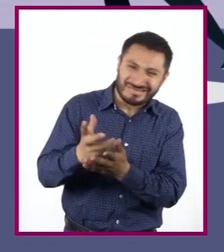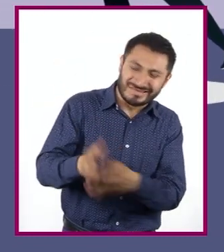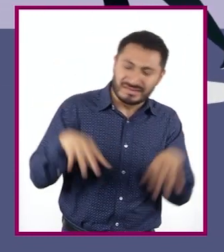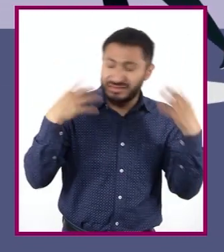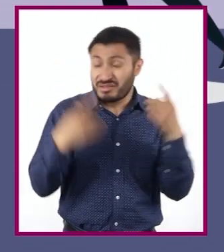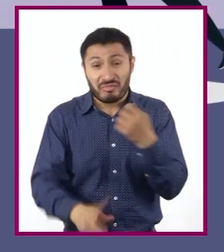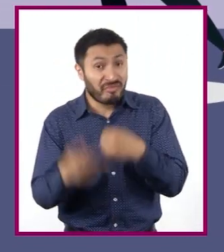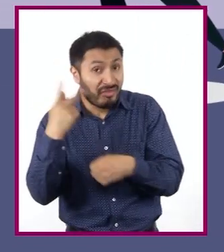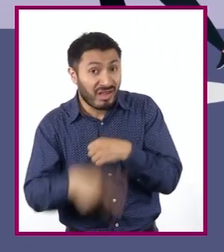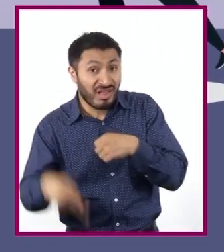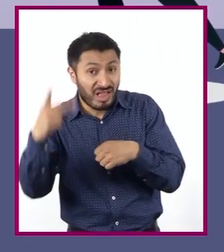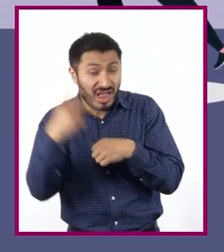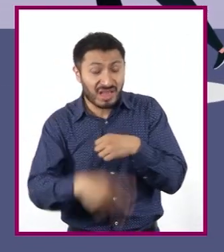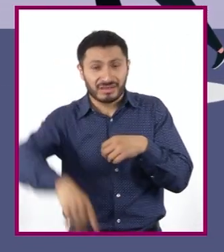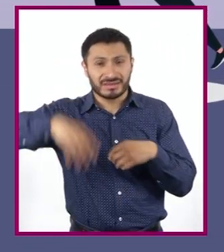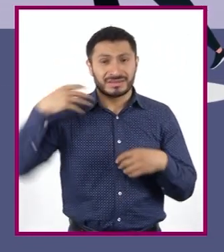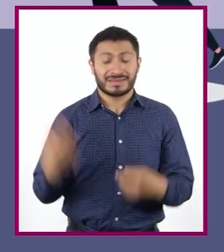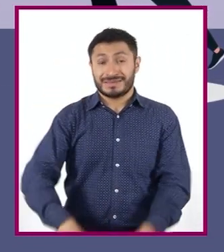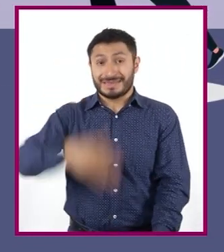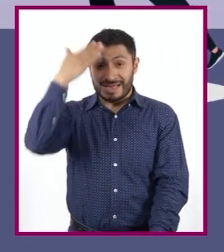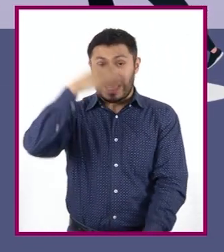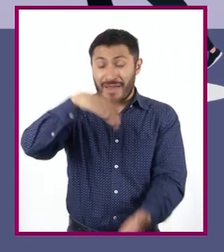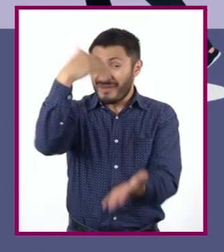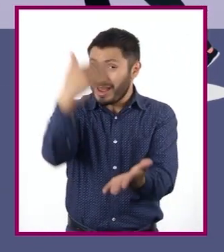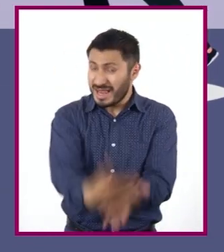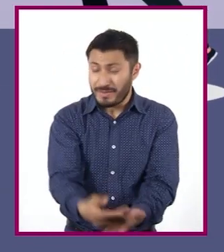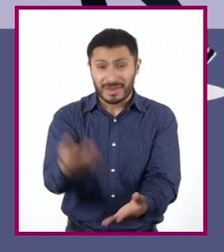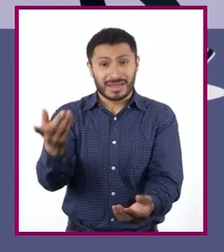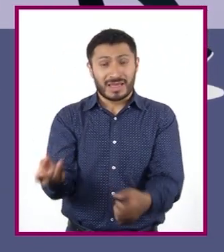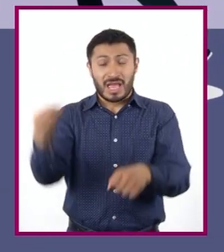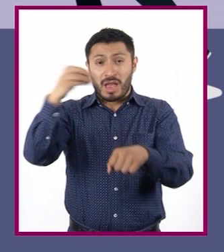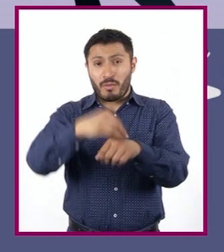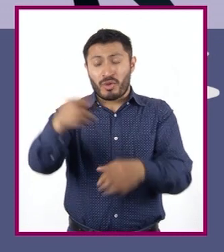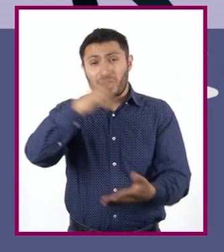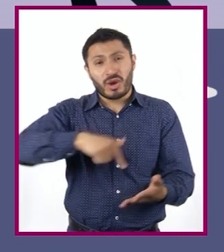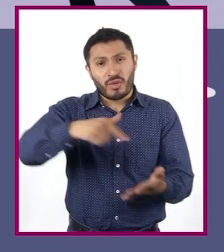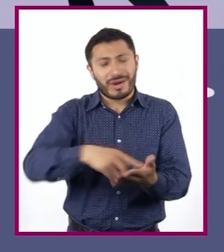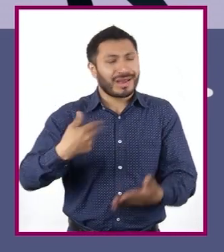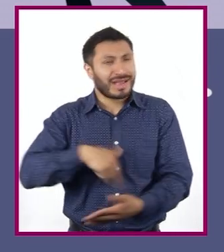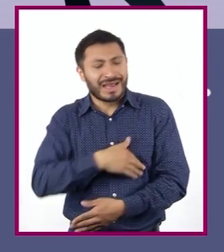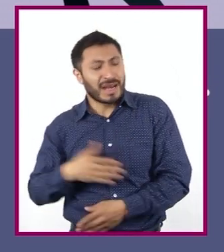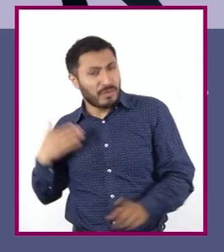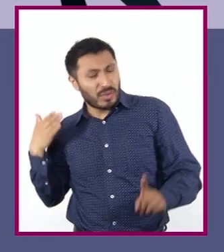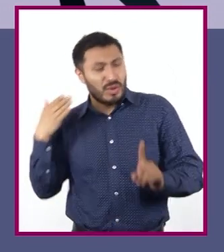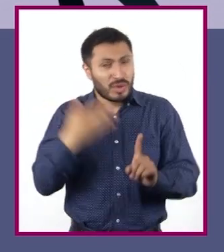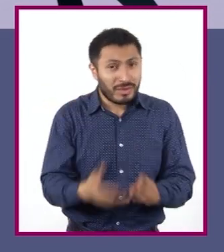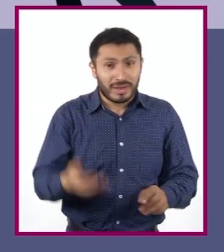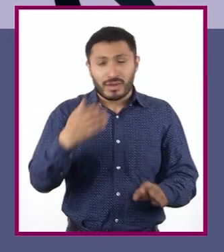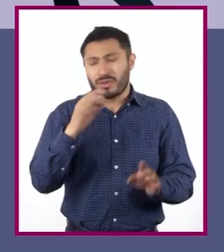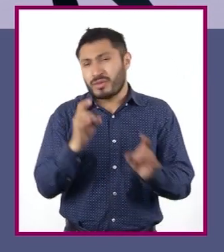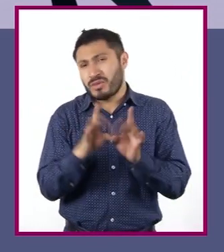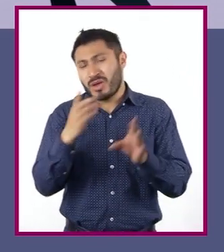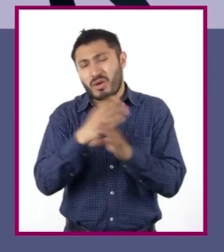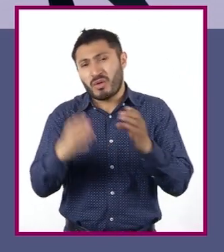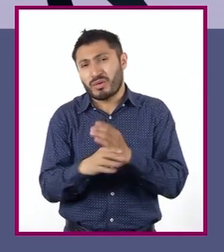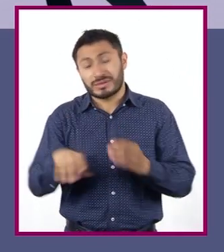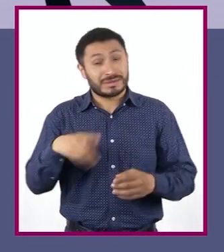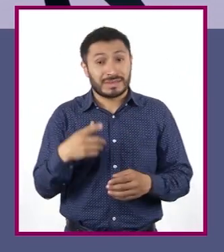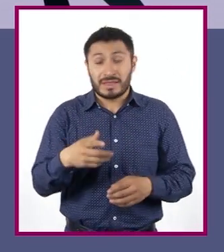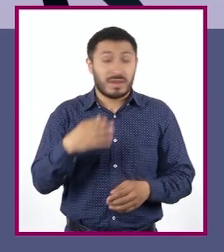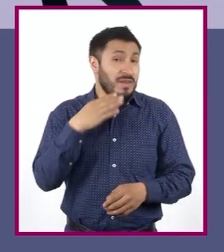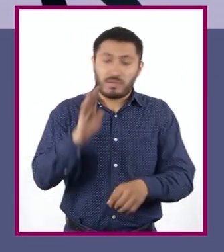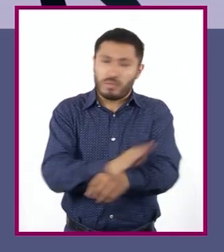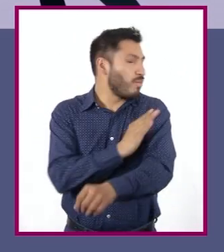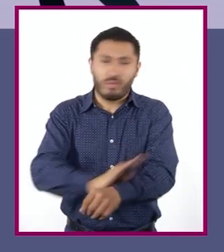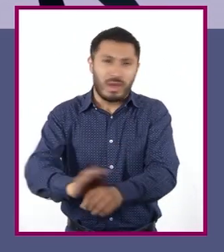sopesarlo, olerlo, abrirlo y comenzar la lectura. No hay prisa, sin obligación, sin imposición de nada